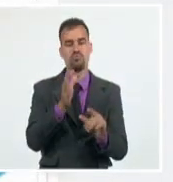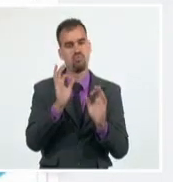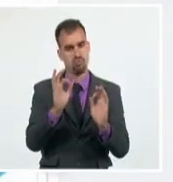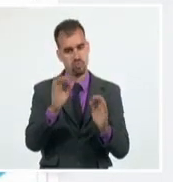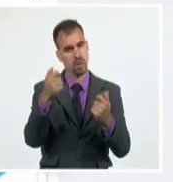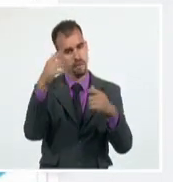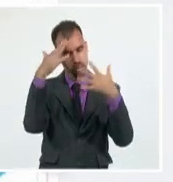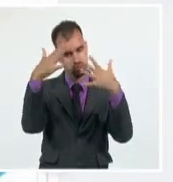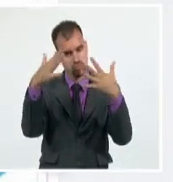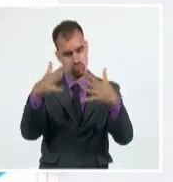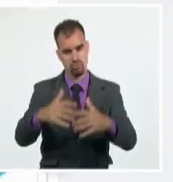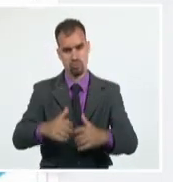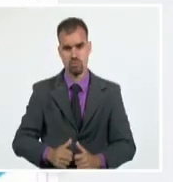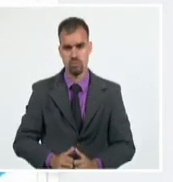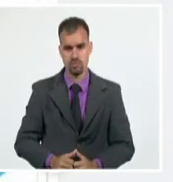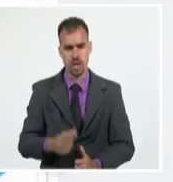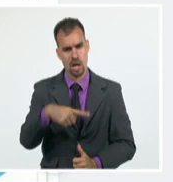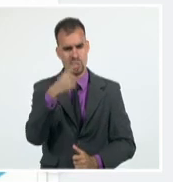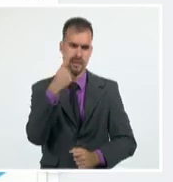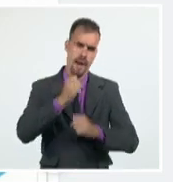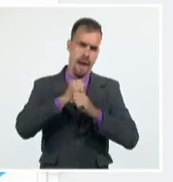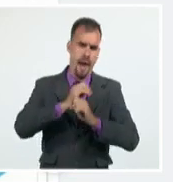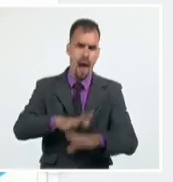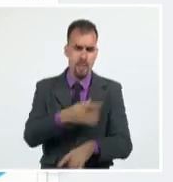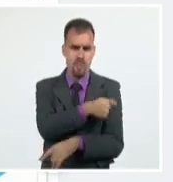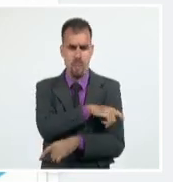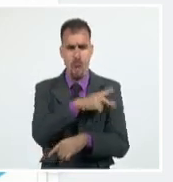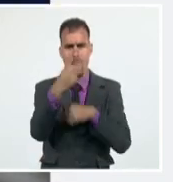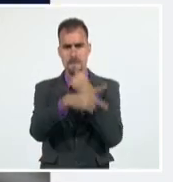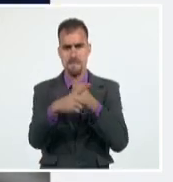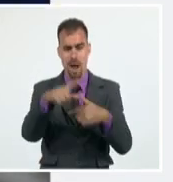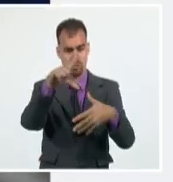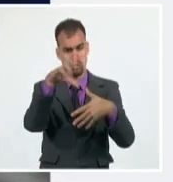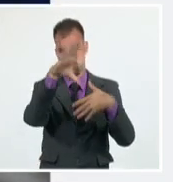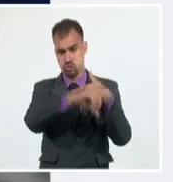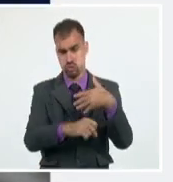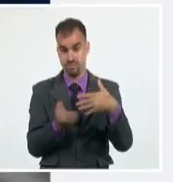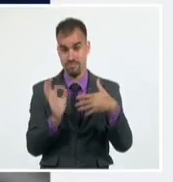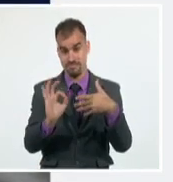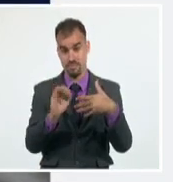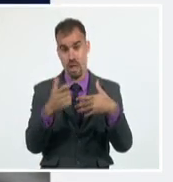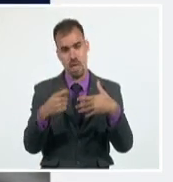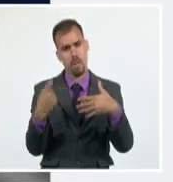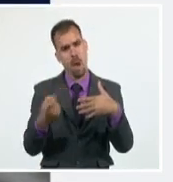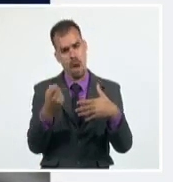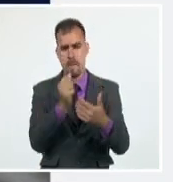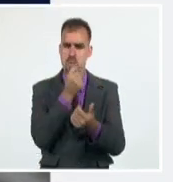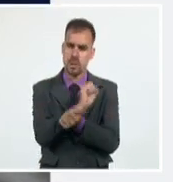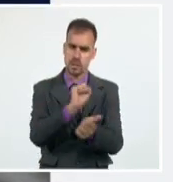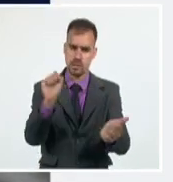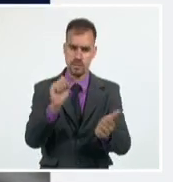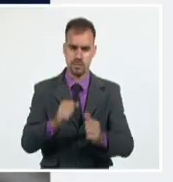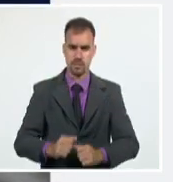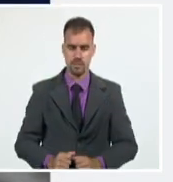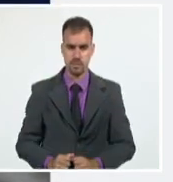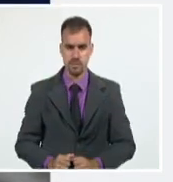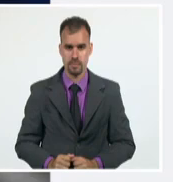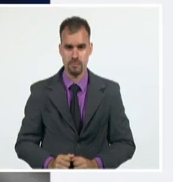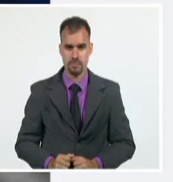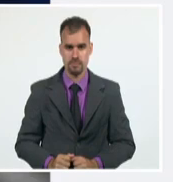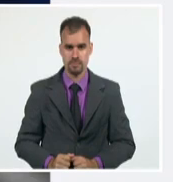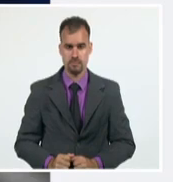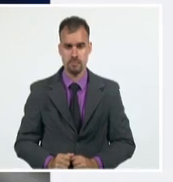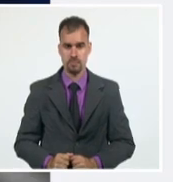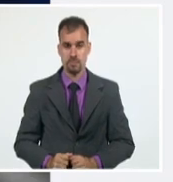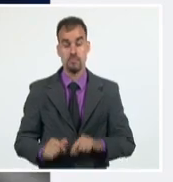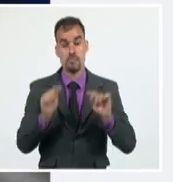y servir de ejemplo a nuestros pueblos en las luchas por una América Latina y el Caribe más justos e igualitarios. Algo que sin dudas se